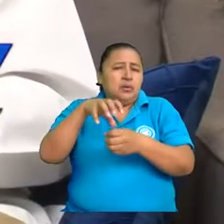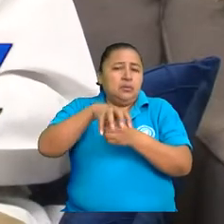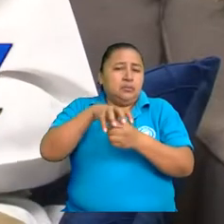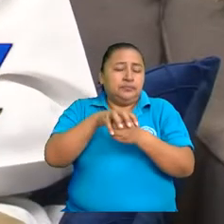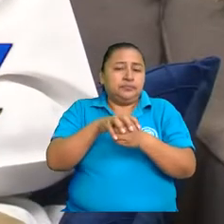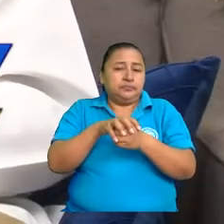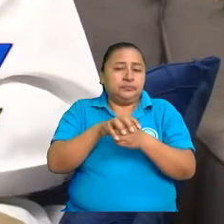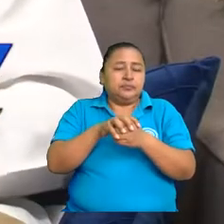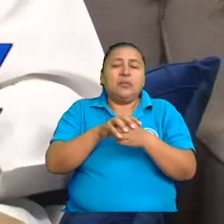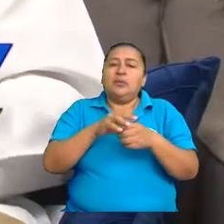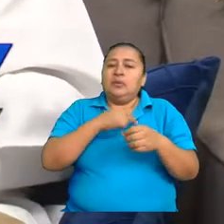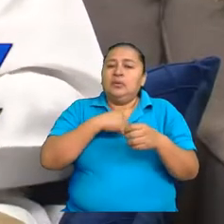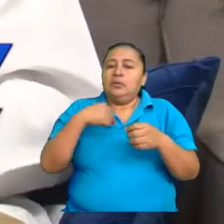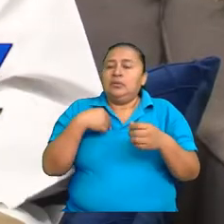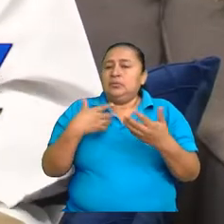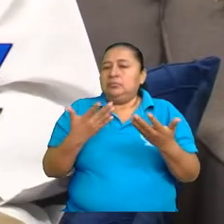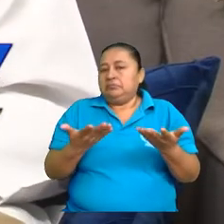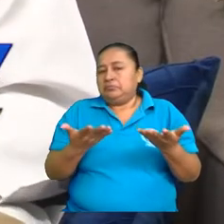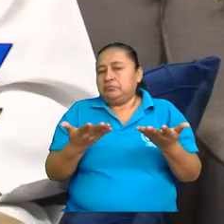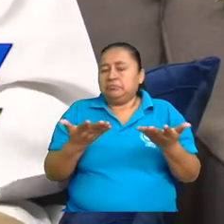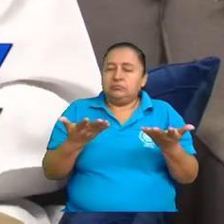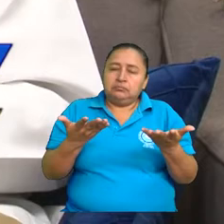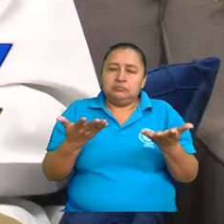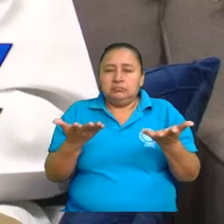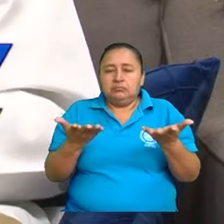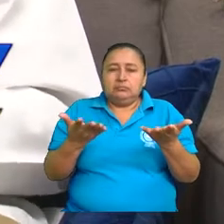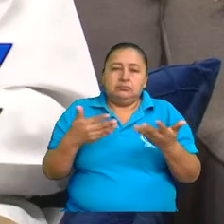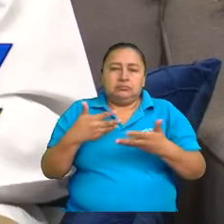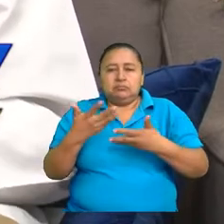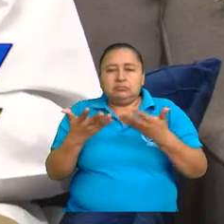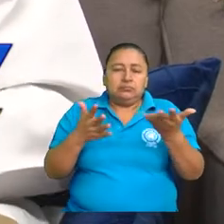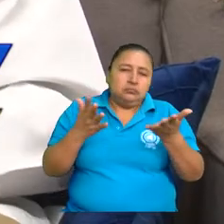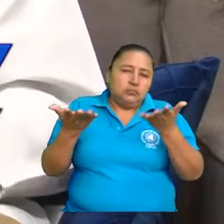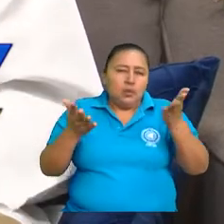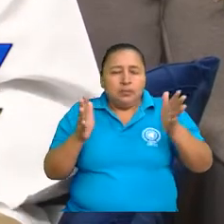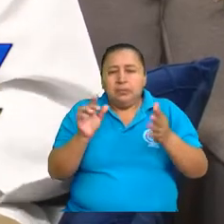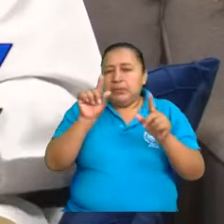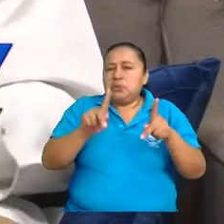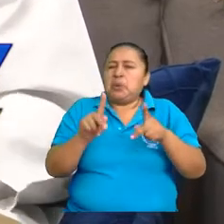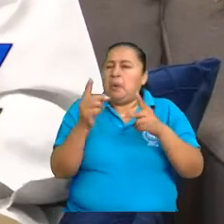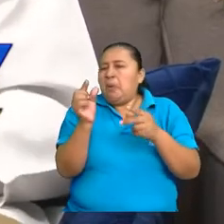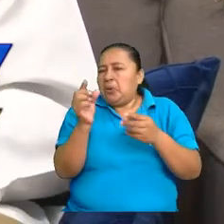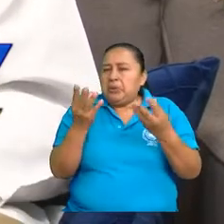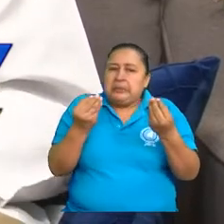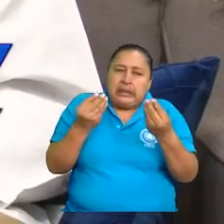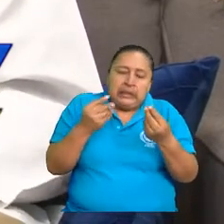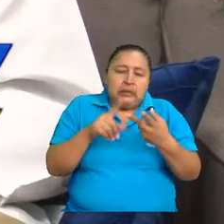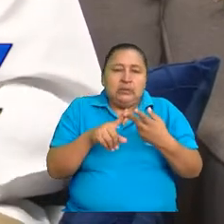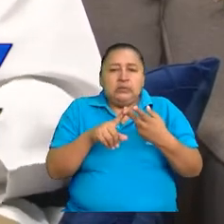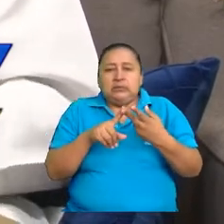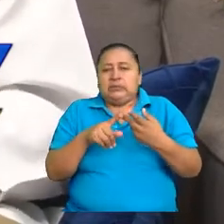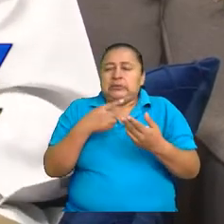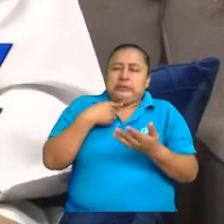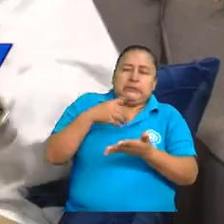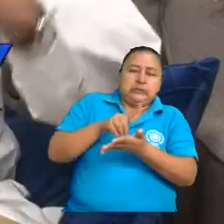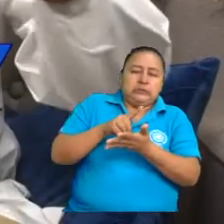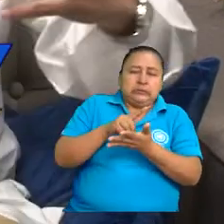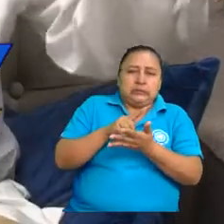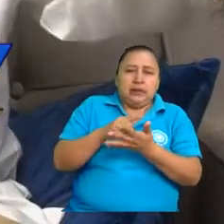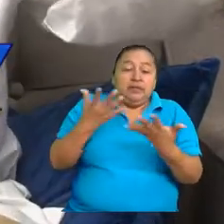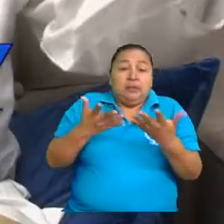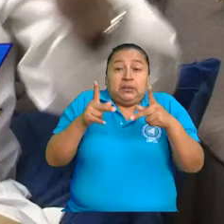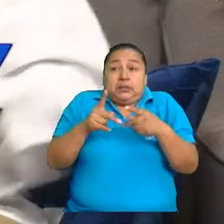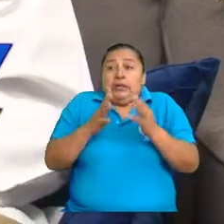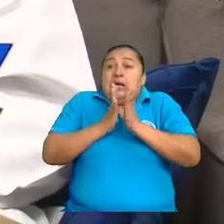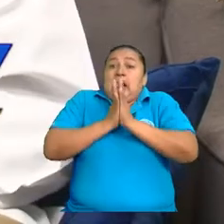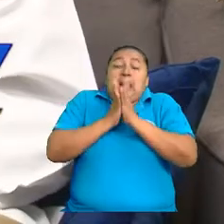genera una situación de un poco de temor, de inseguridad, a veces hasta de pánico, lo hemos